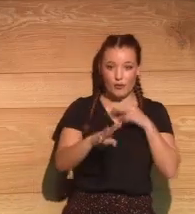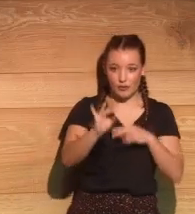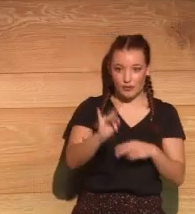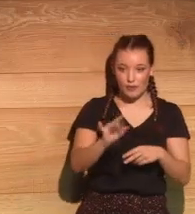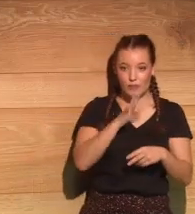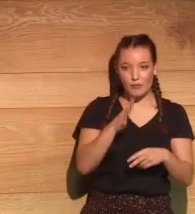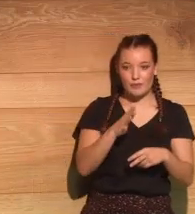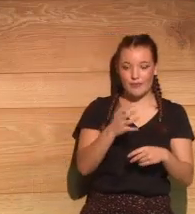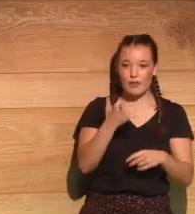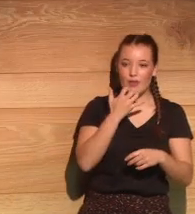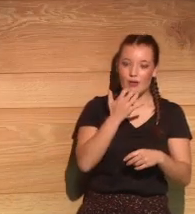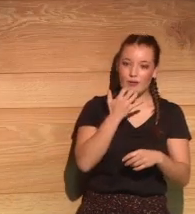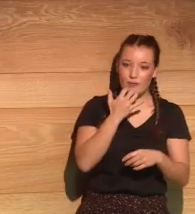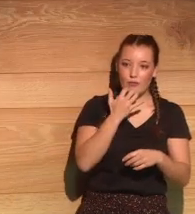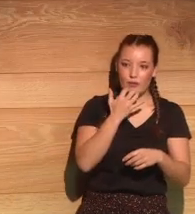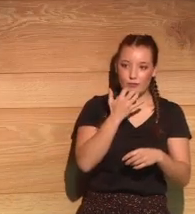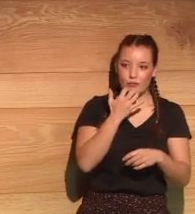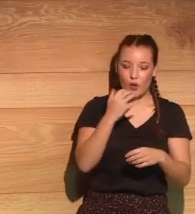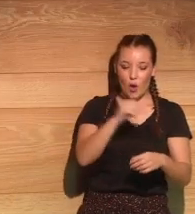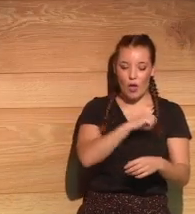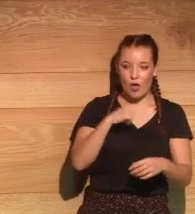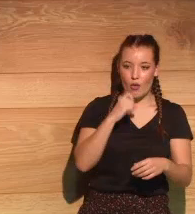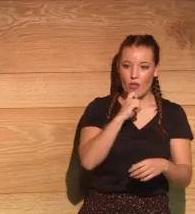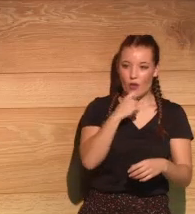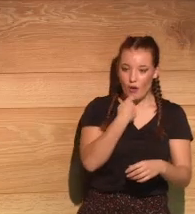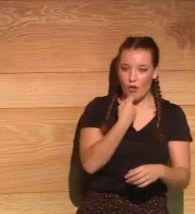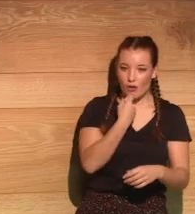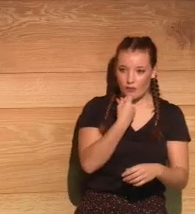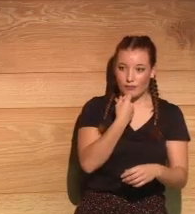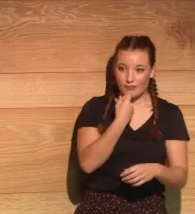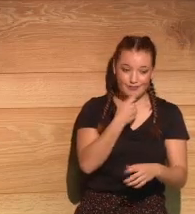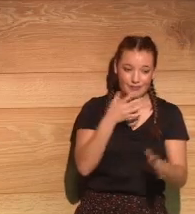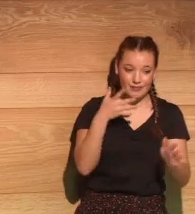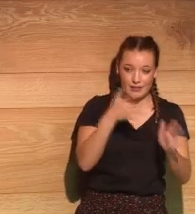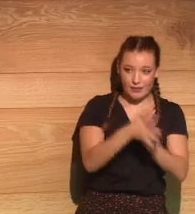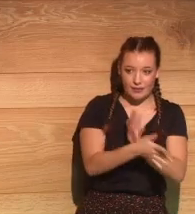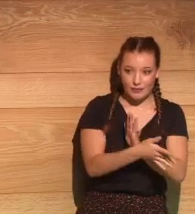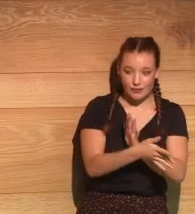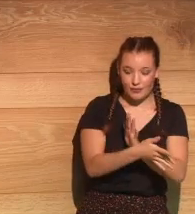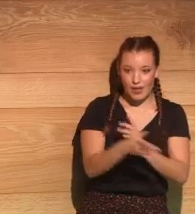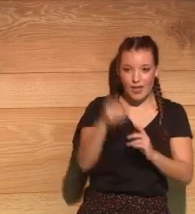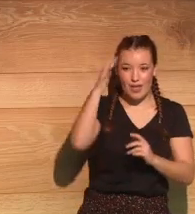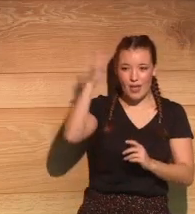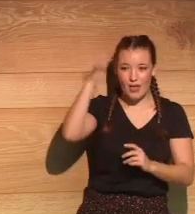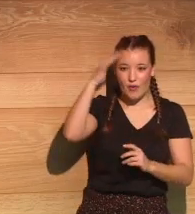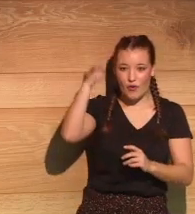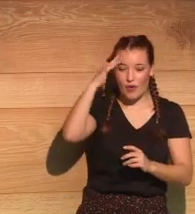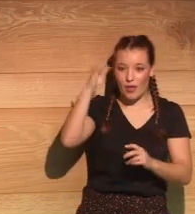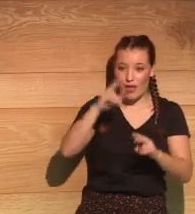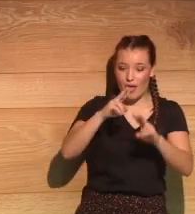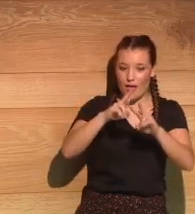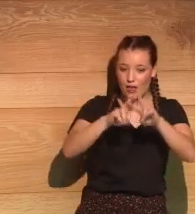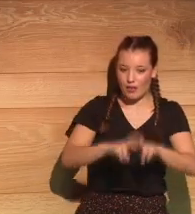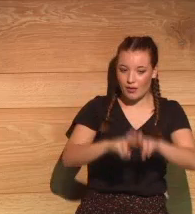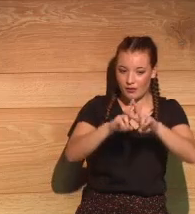paradigmático de ese autoodio velado se encuentra justamente en la ideología dadista, que es contra la que tiene que combatir justamente